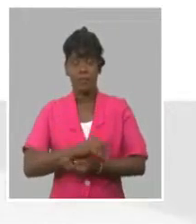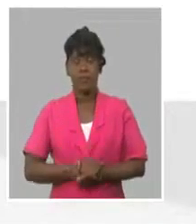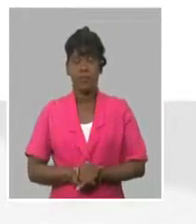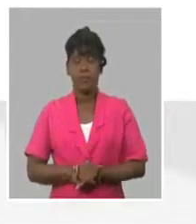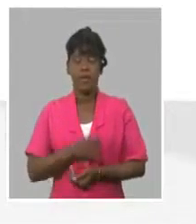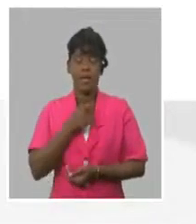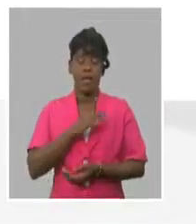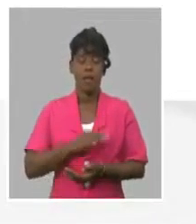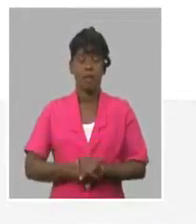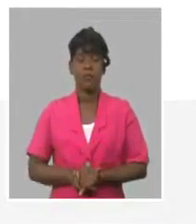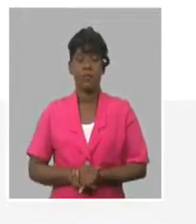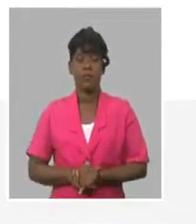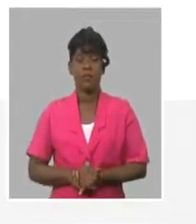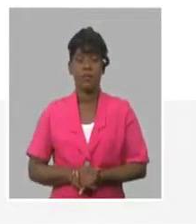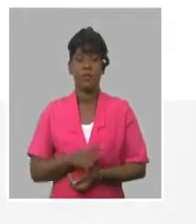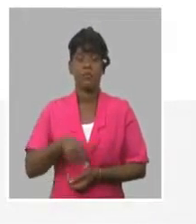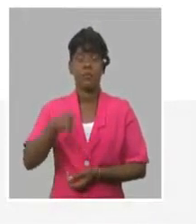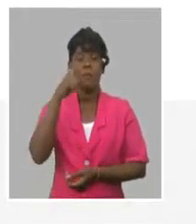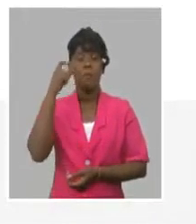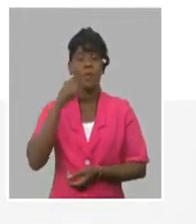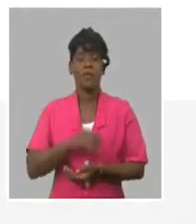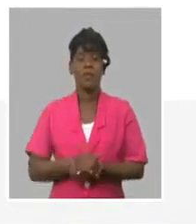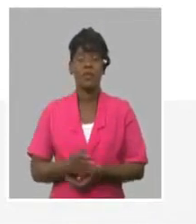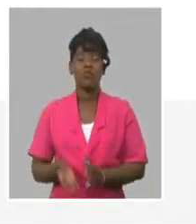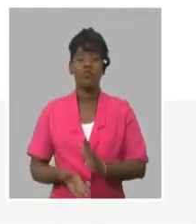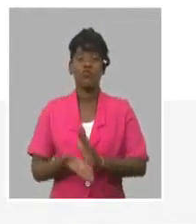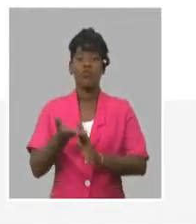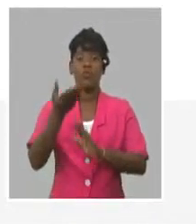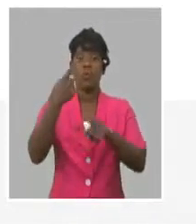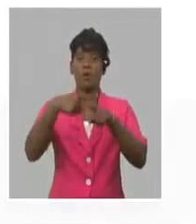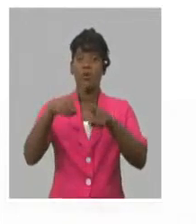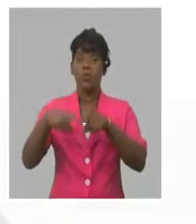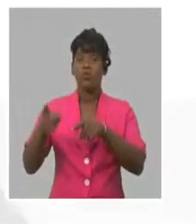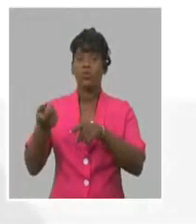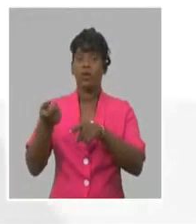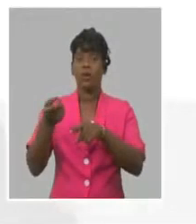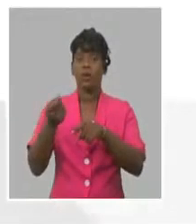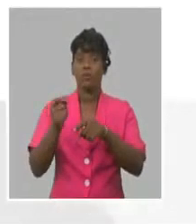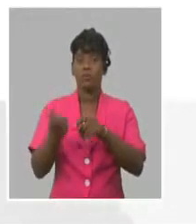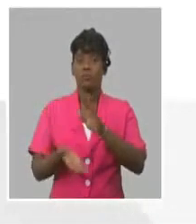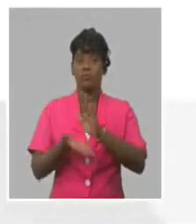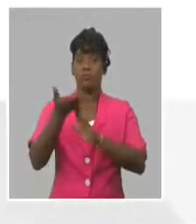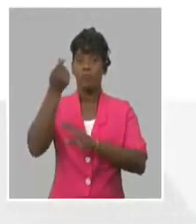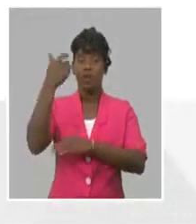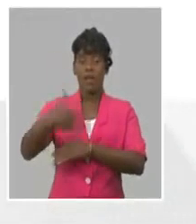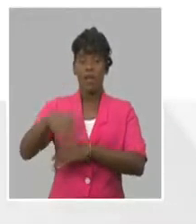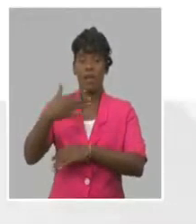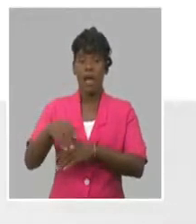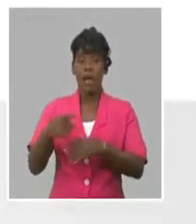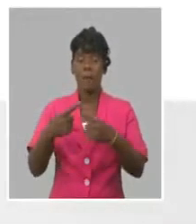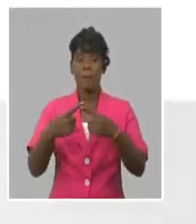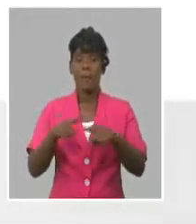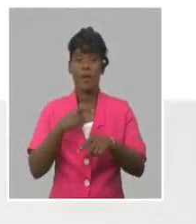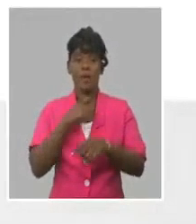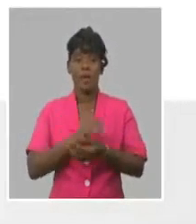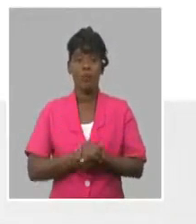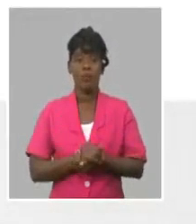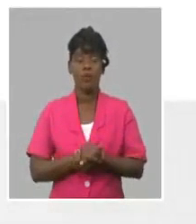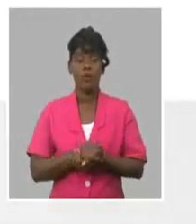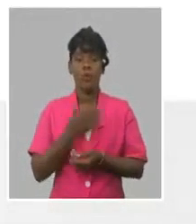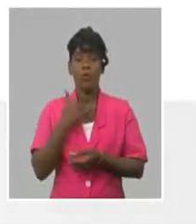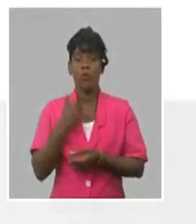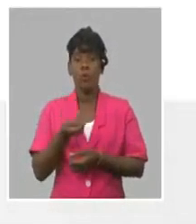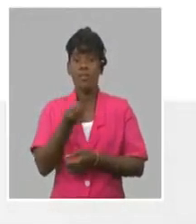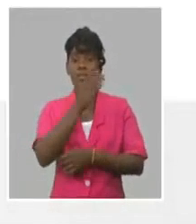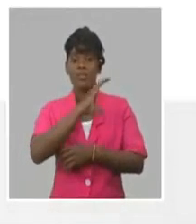solo hablan de que van a subir los precios y no hablan de que va a subir el salario, entonces el análisis no es correcto.